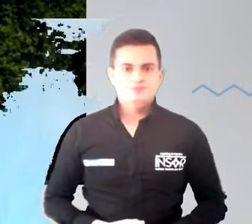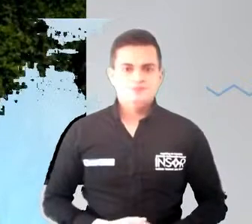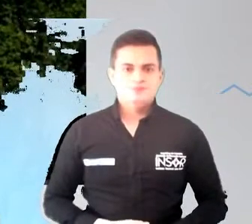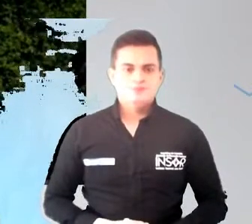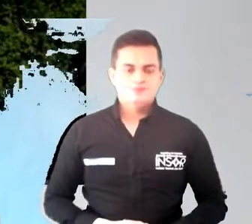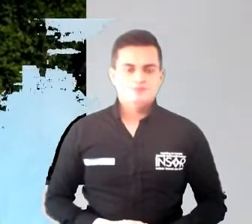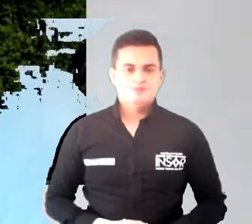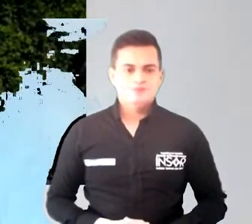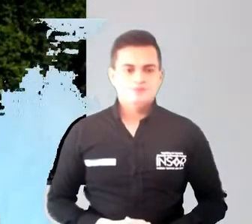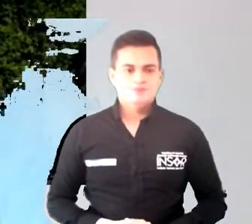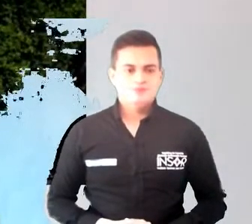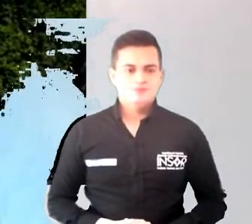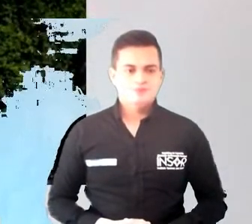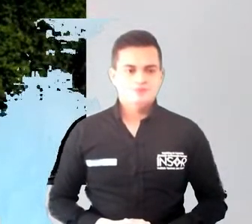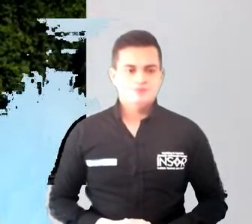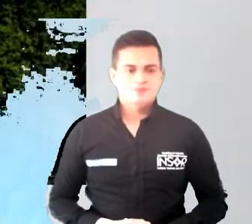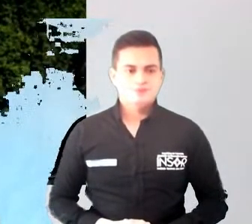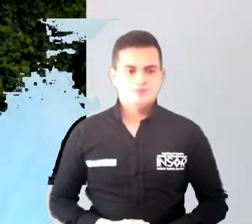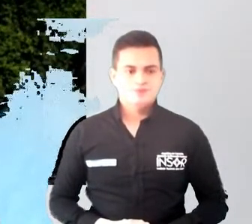Amigos y